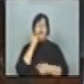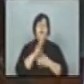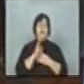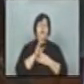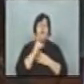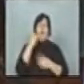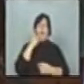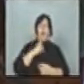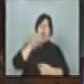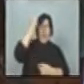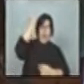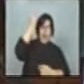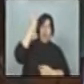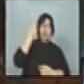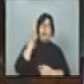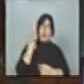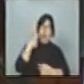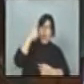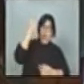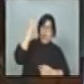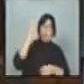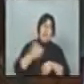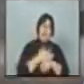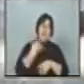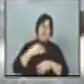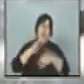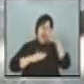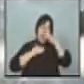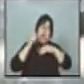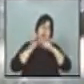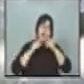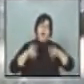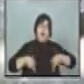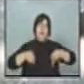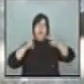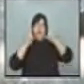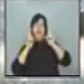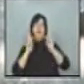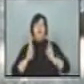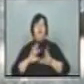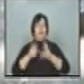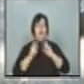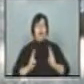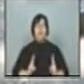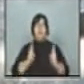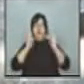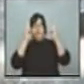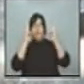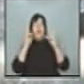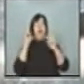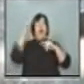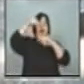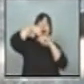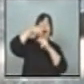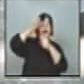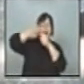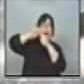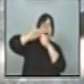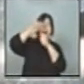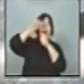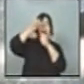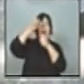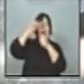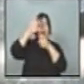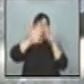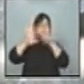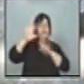nos permita llegar hasta esas alturas. Es decir, esa es la complejidad que tiene este edificio frente a otros tipos de construcciones. La